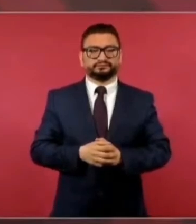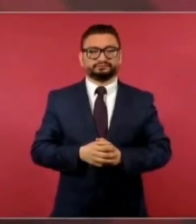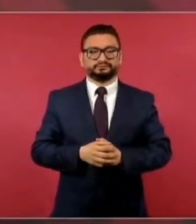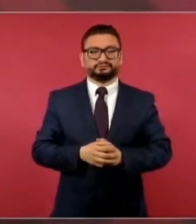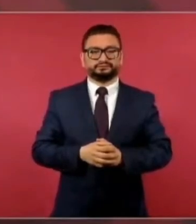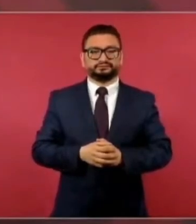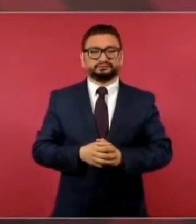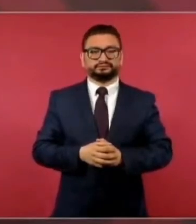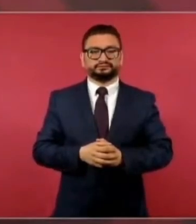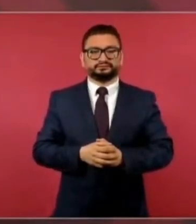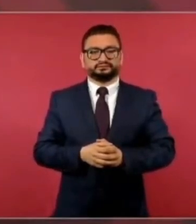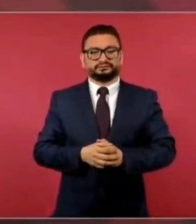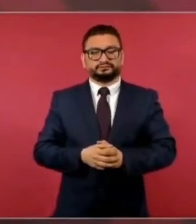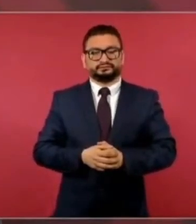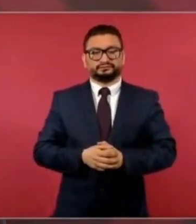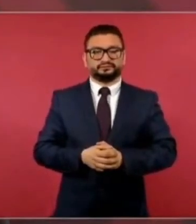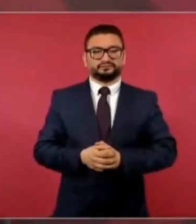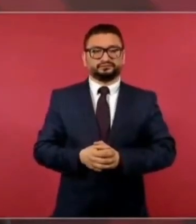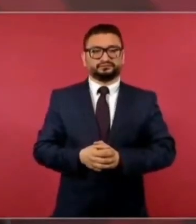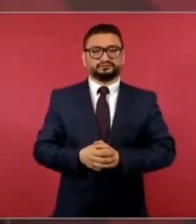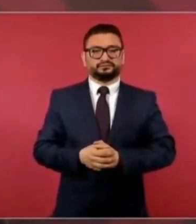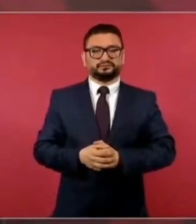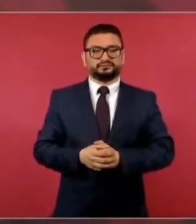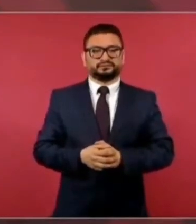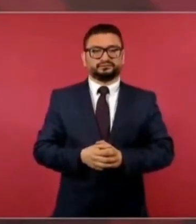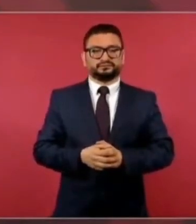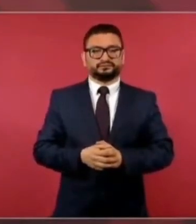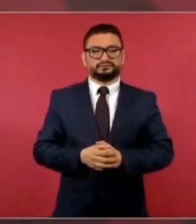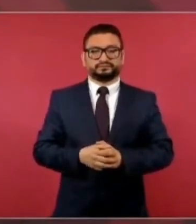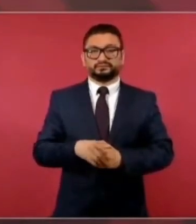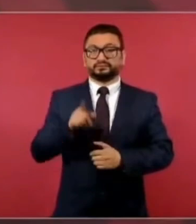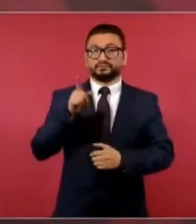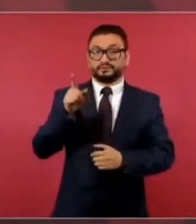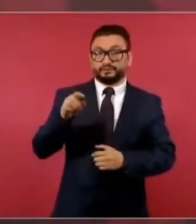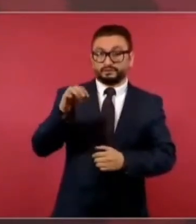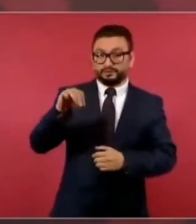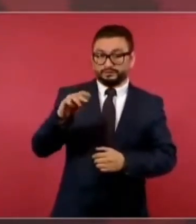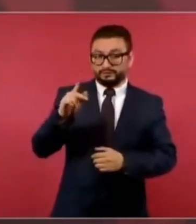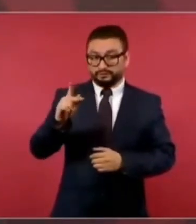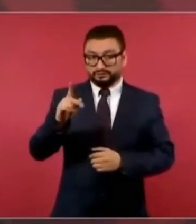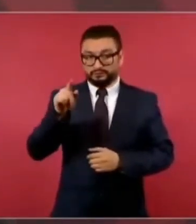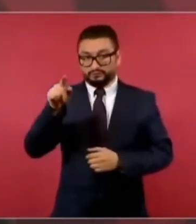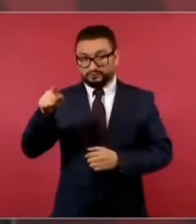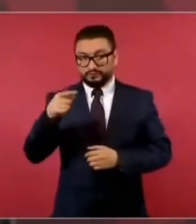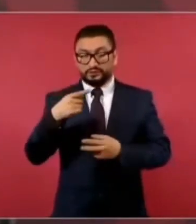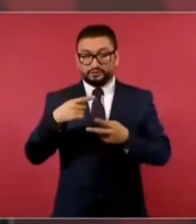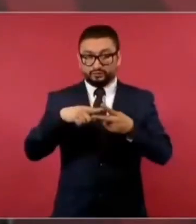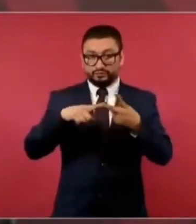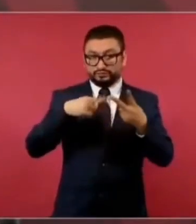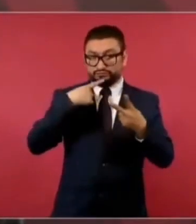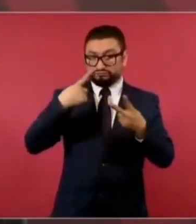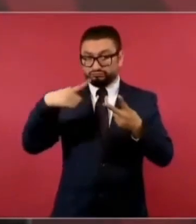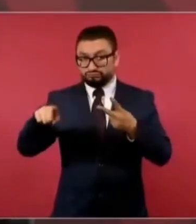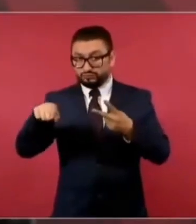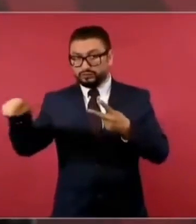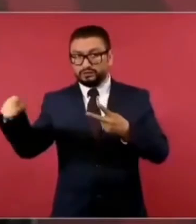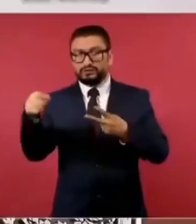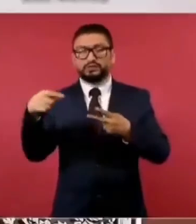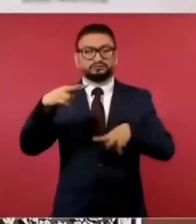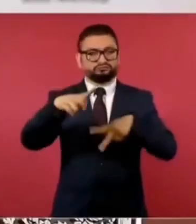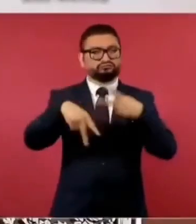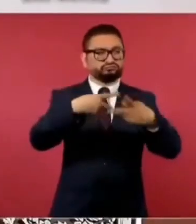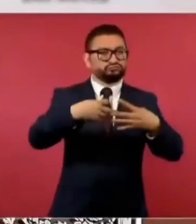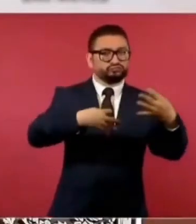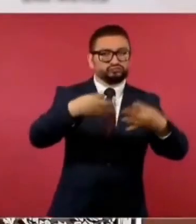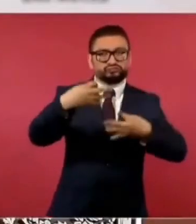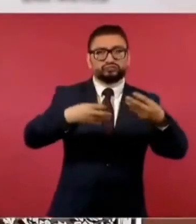Hay una judicialización. El Ministerio Público, a partir de esas denuncias, acudió con